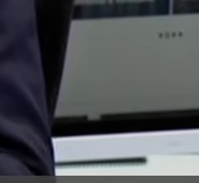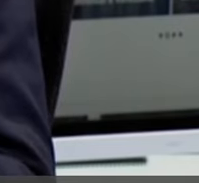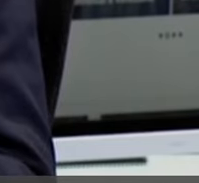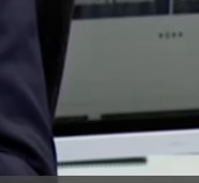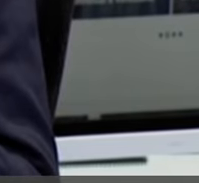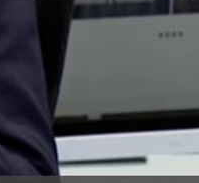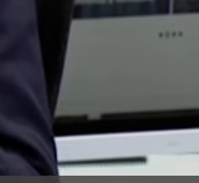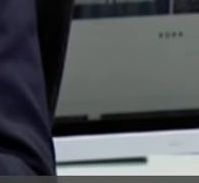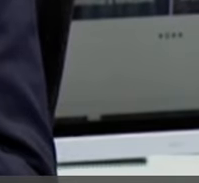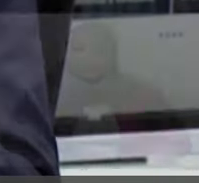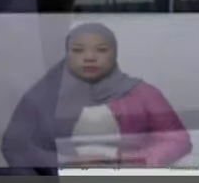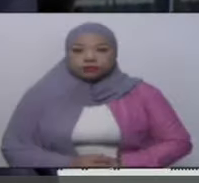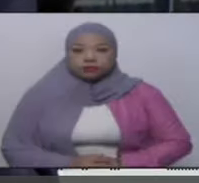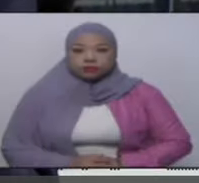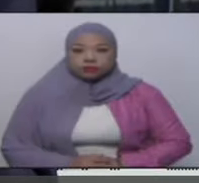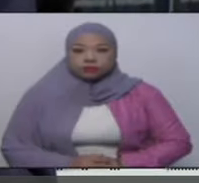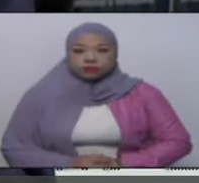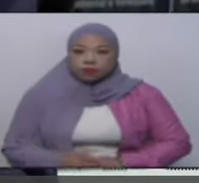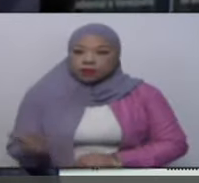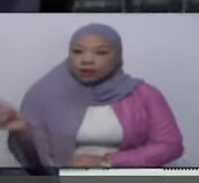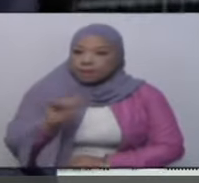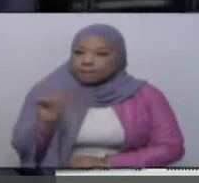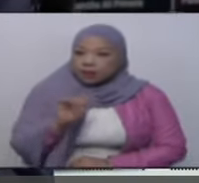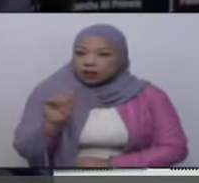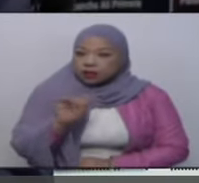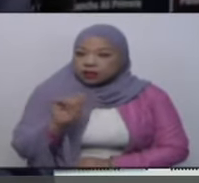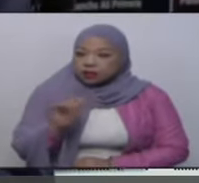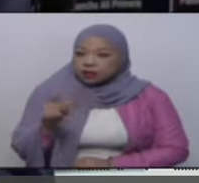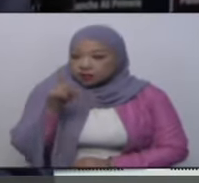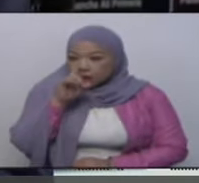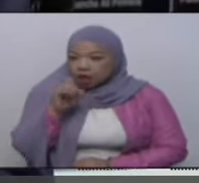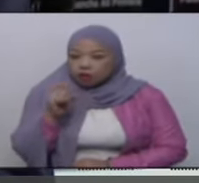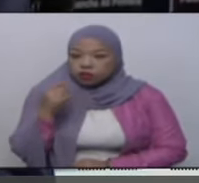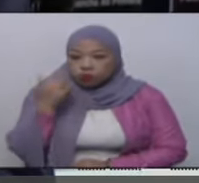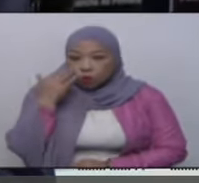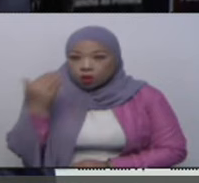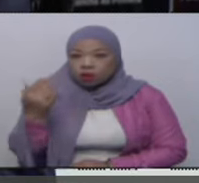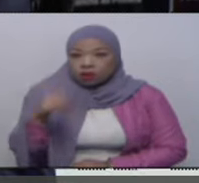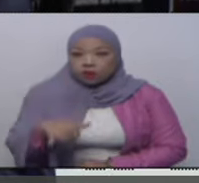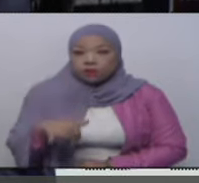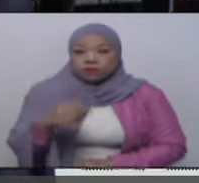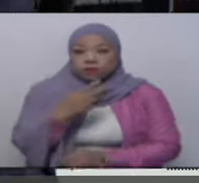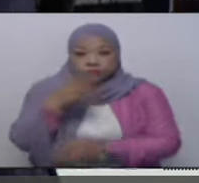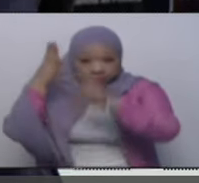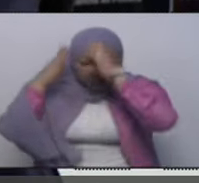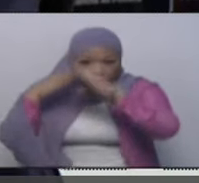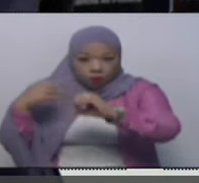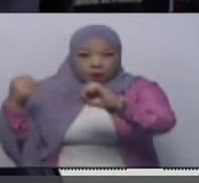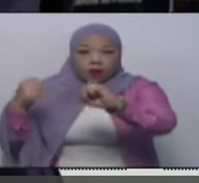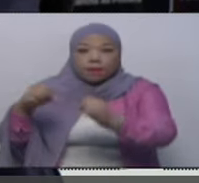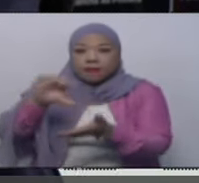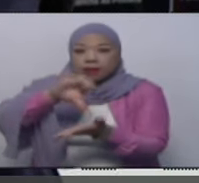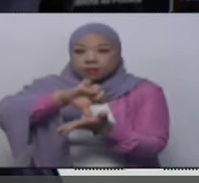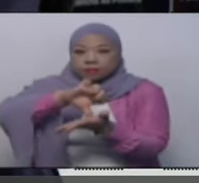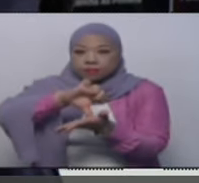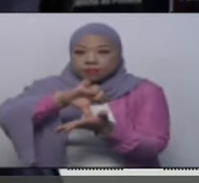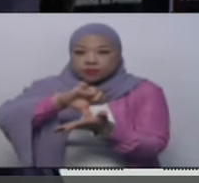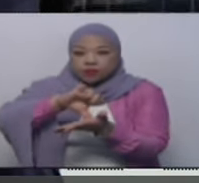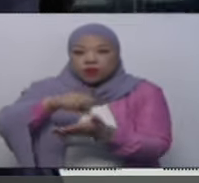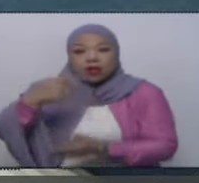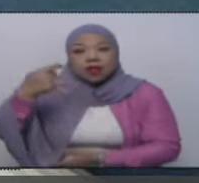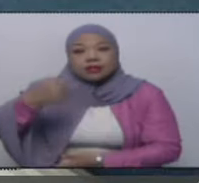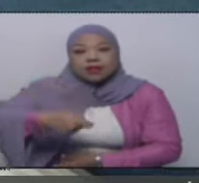en los días, semanas, meses y años que están por venir. Así que bueno, tenemos aquí al embajador Soltani. Embajador, salam aleikum.